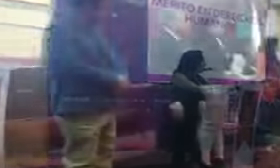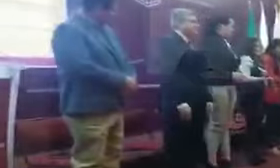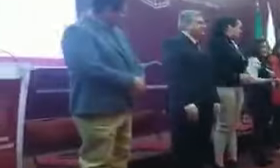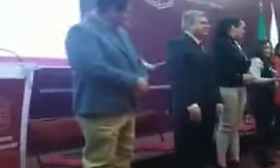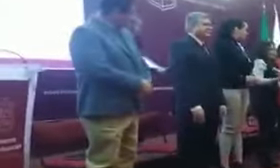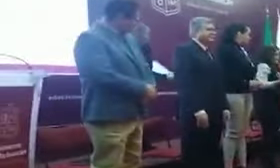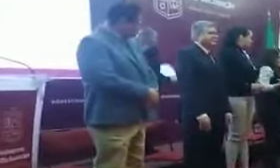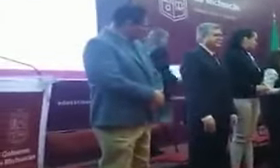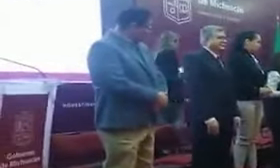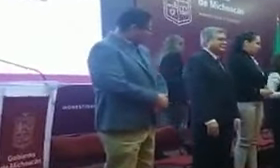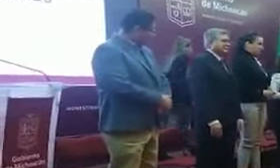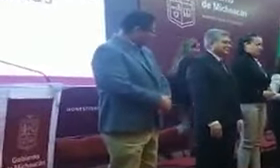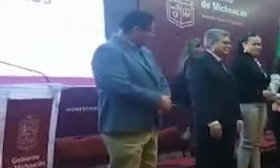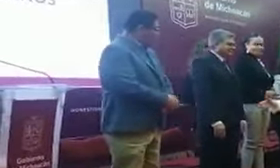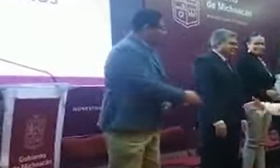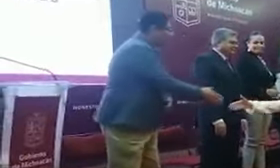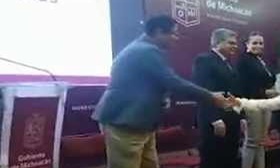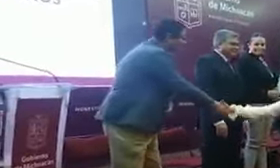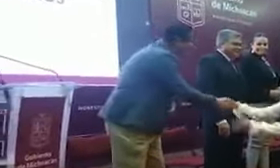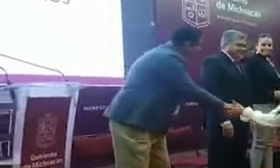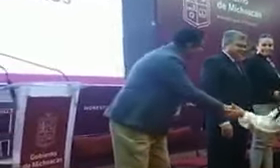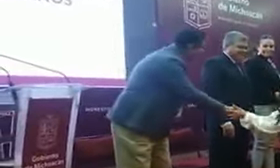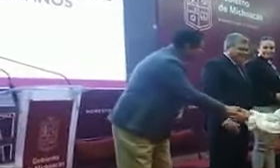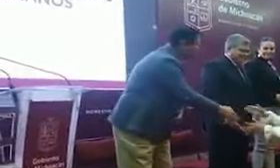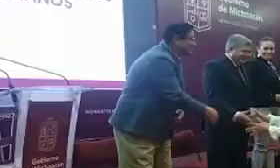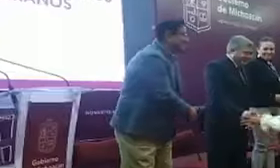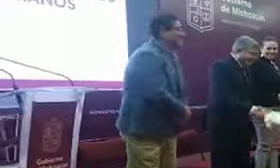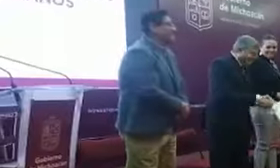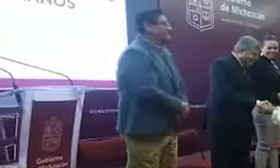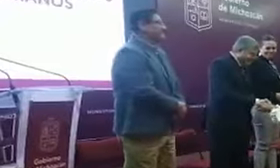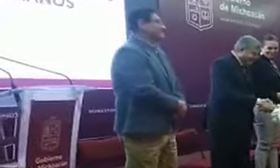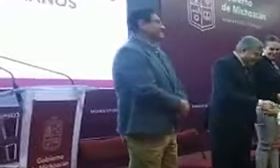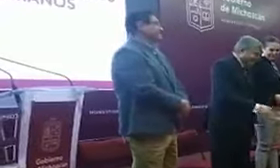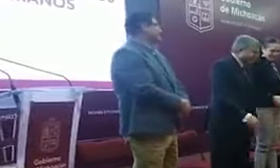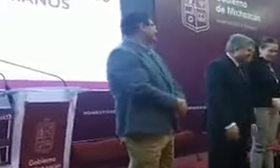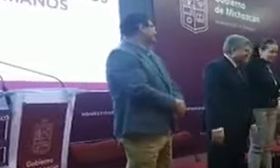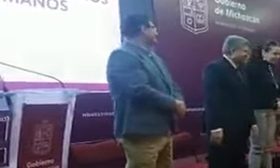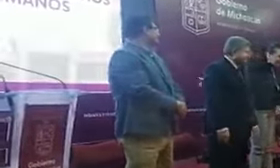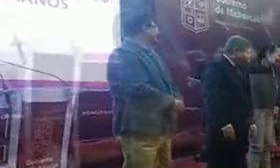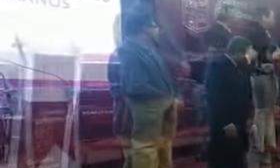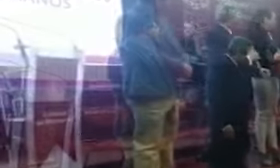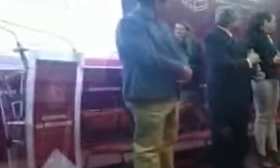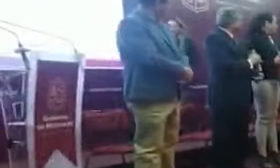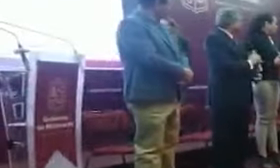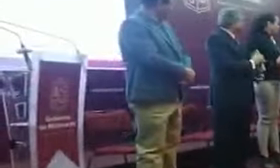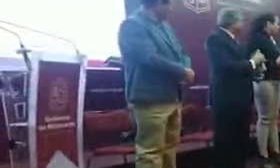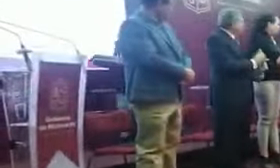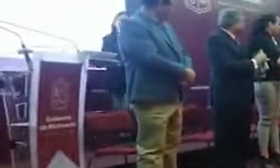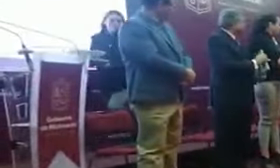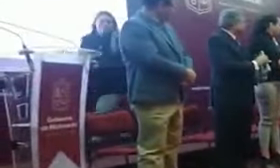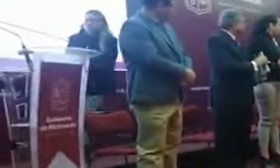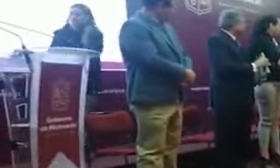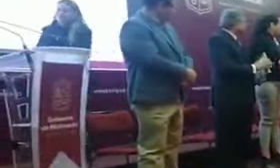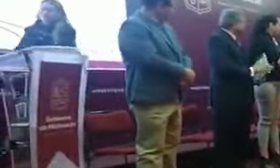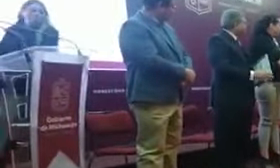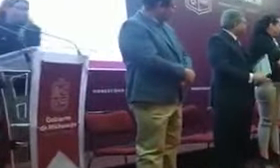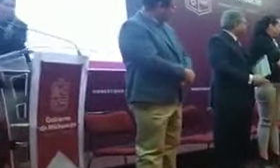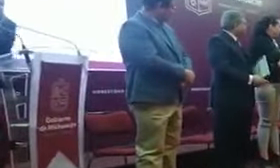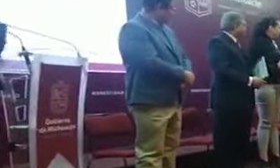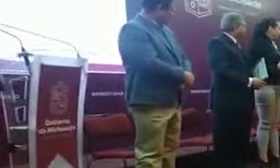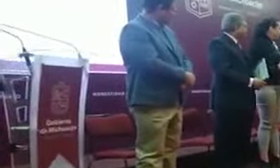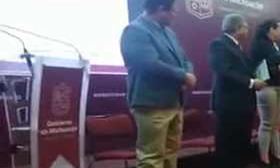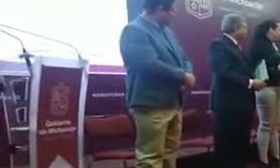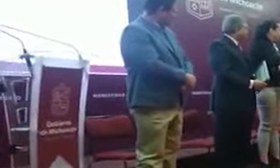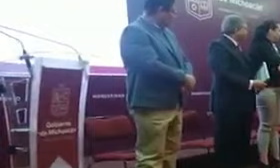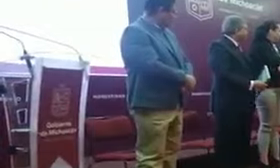Pérez, subsecretaria de Derechos Humanos de la Secretaría de Gobierno, señaló que las políticas públicas deben crearse priorizando los derechos a fin de